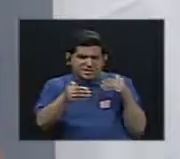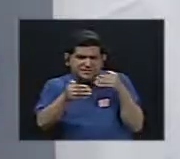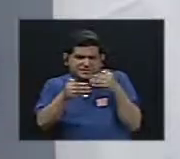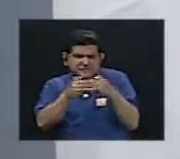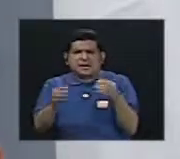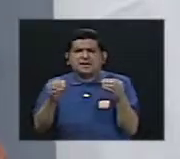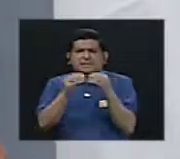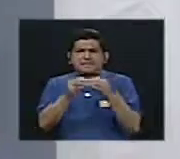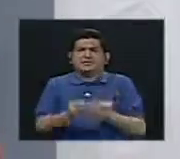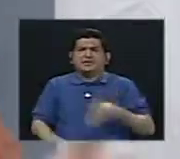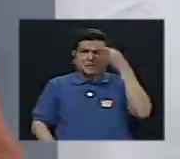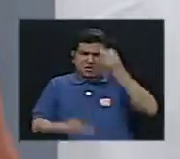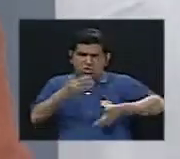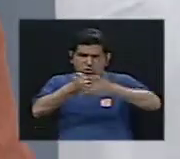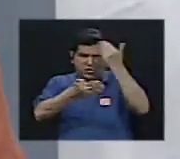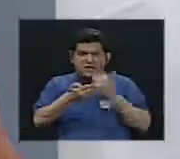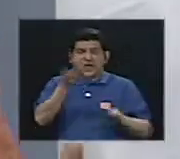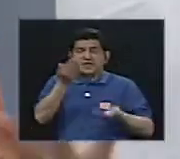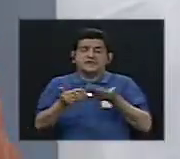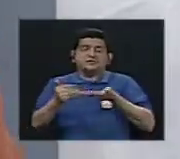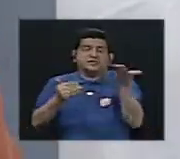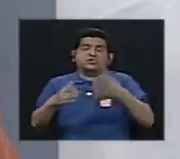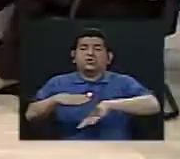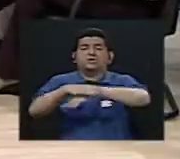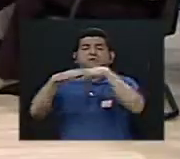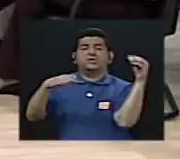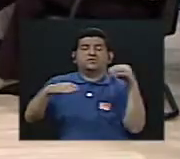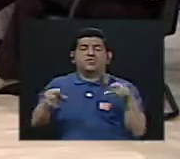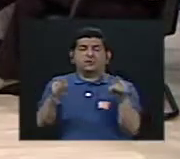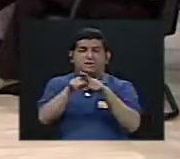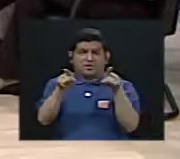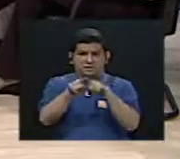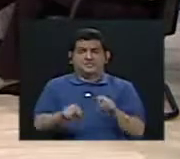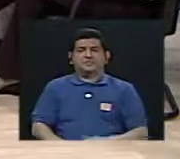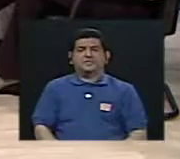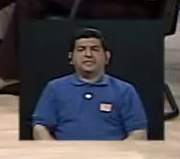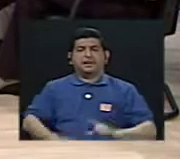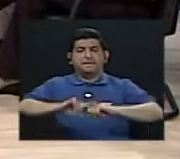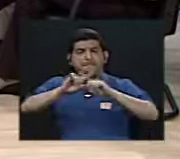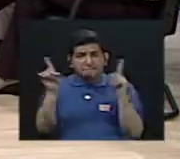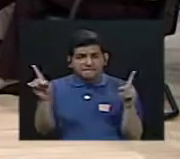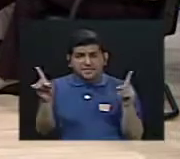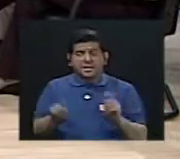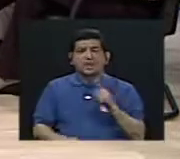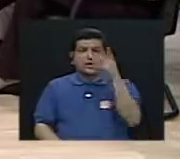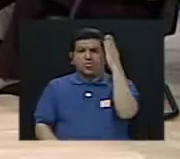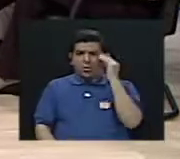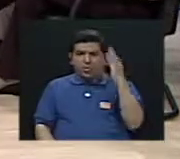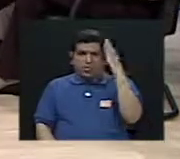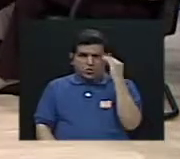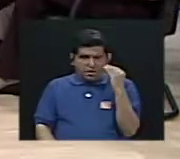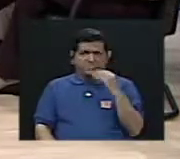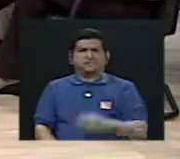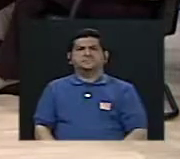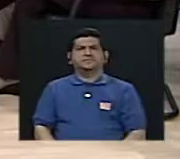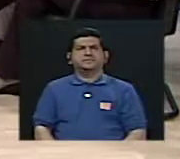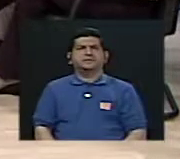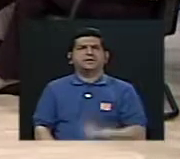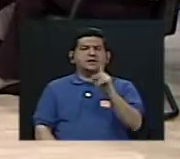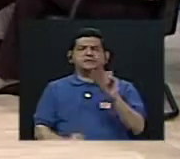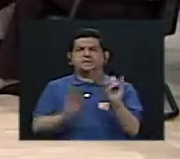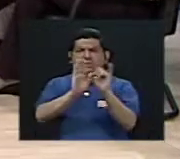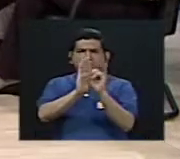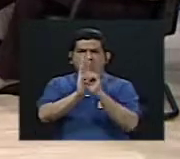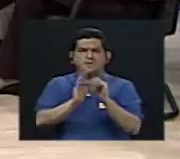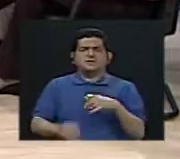más de lo que había previamente. Tal vez quedaron cosas por fuera, porque también sea esto, pero hay una vivencia, una